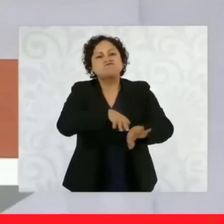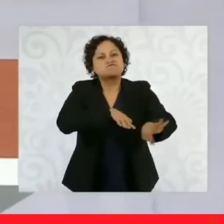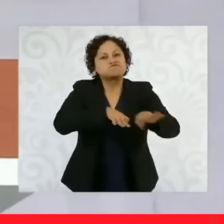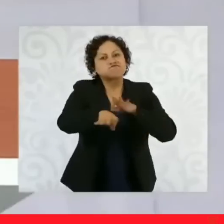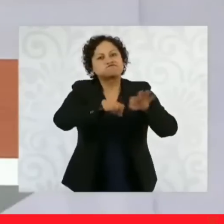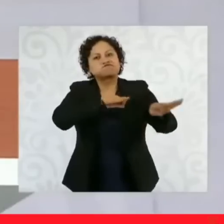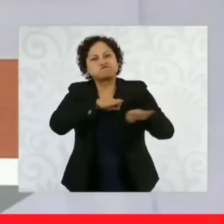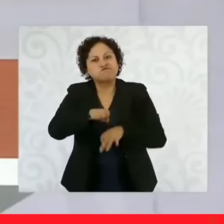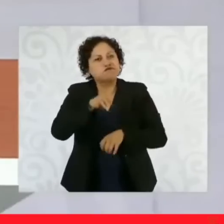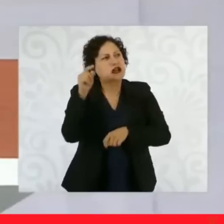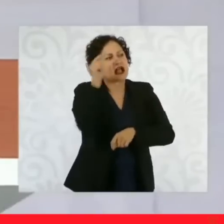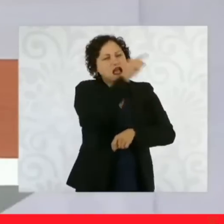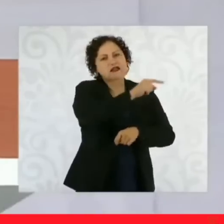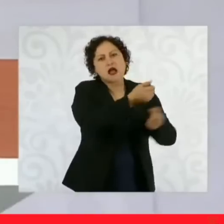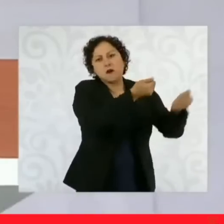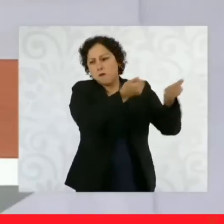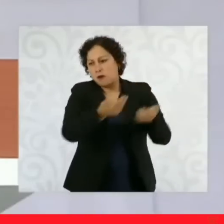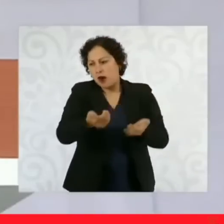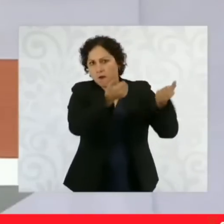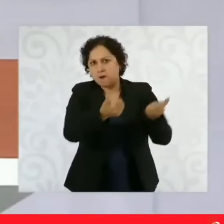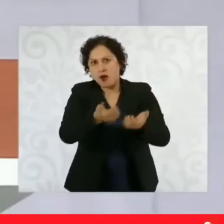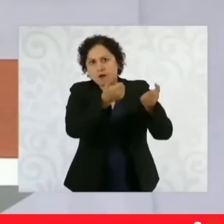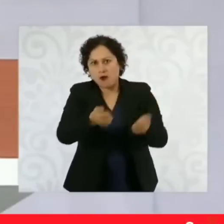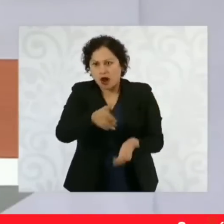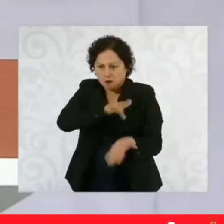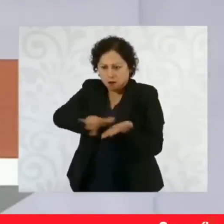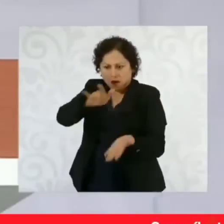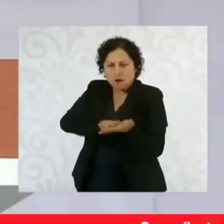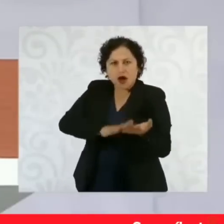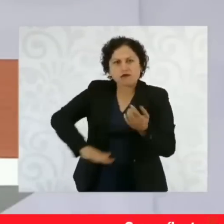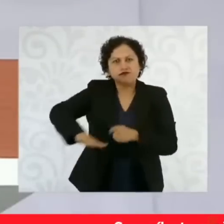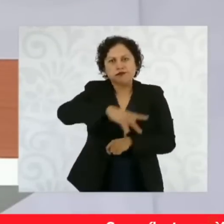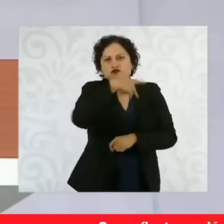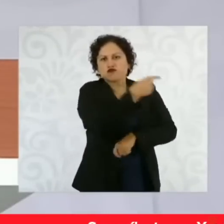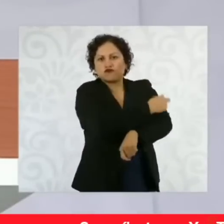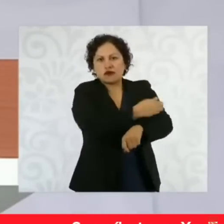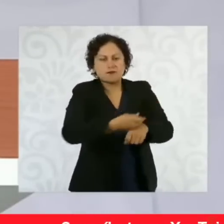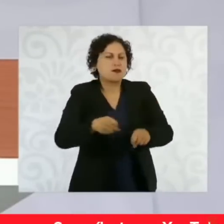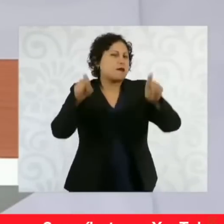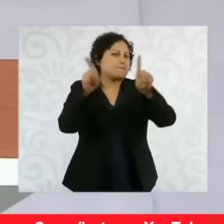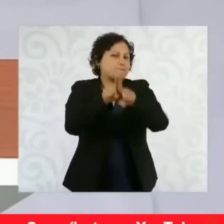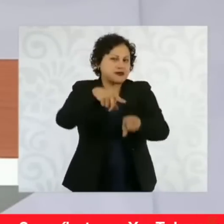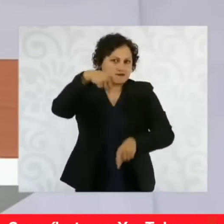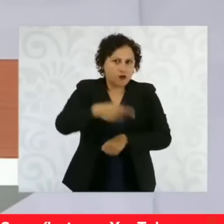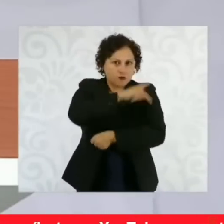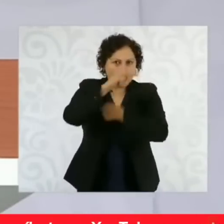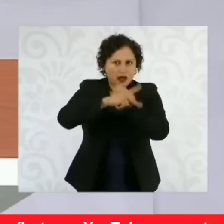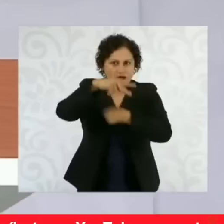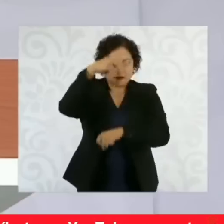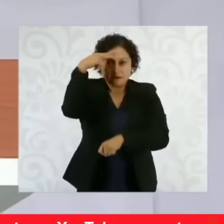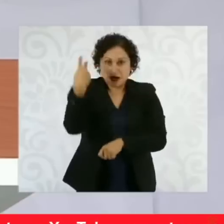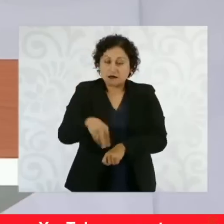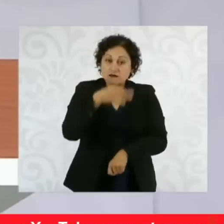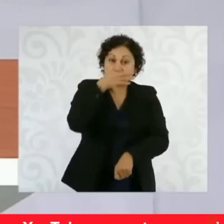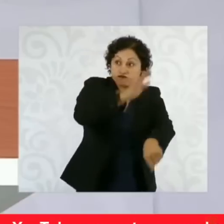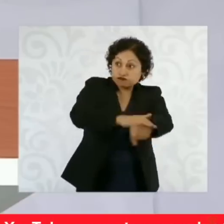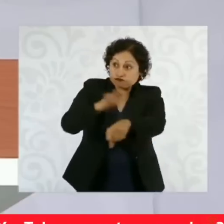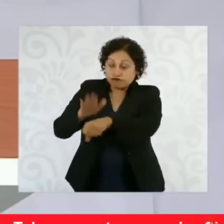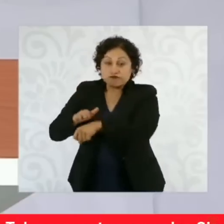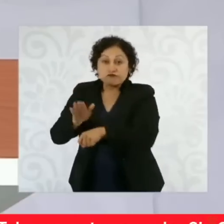a sus familias y a la economía de México, pero también, que se escuche bien y que se escuche